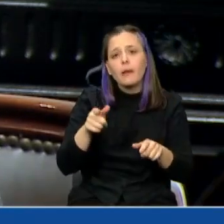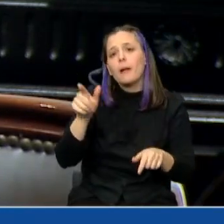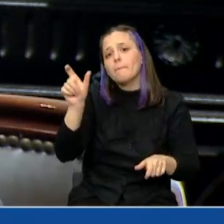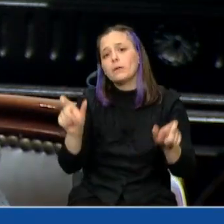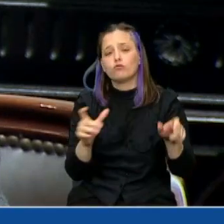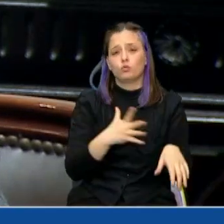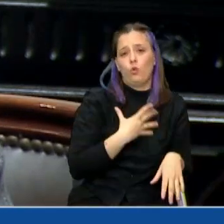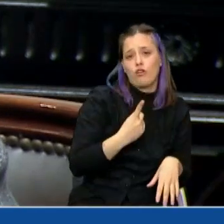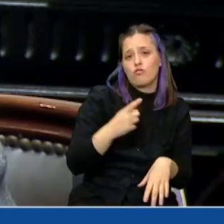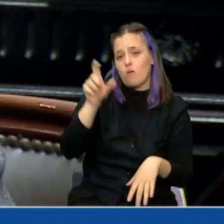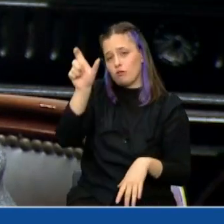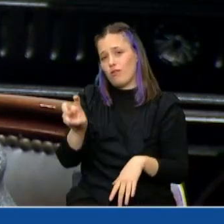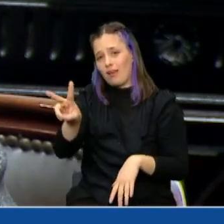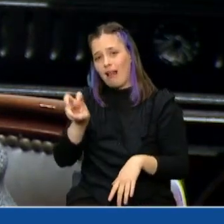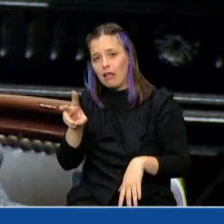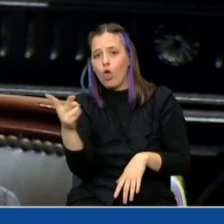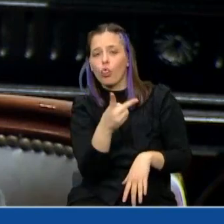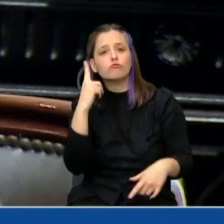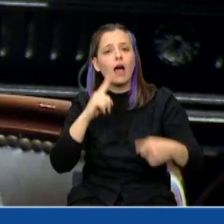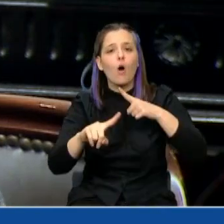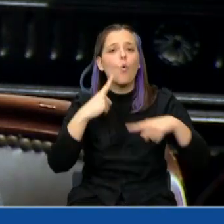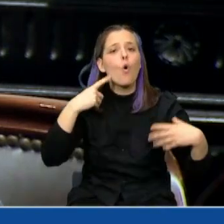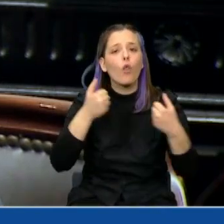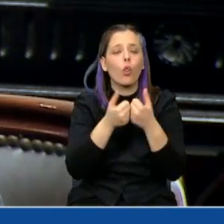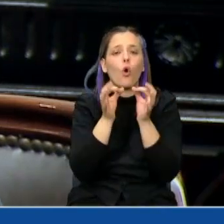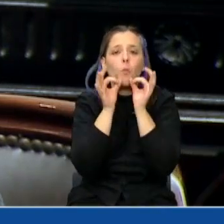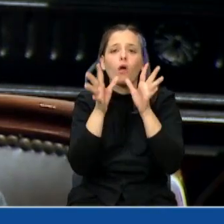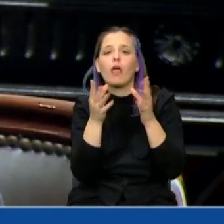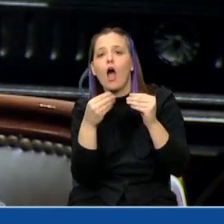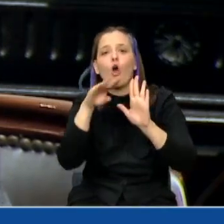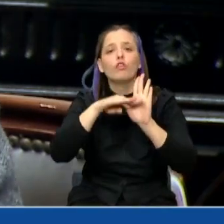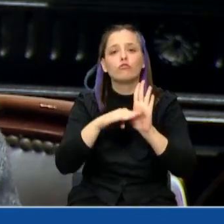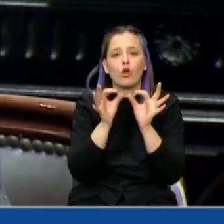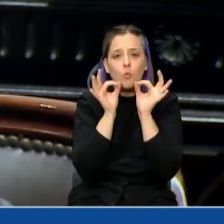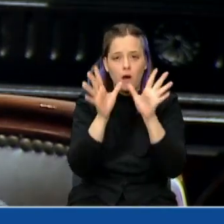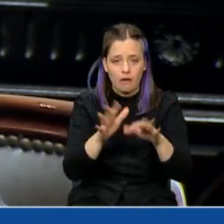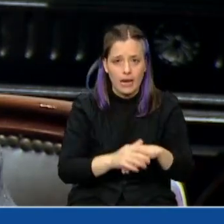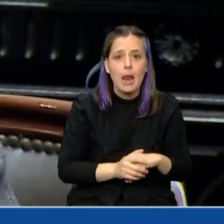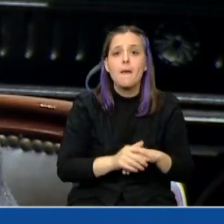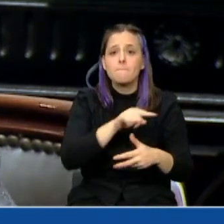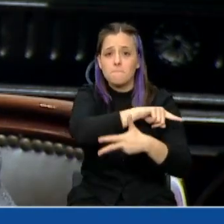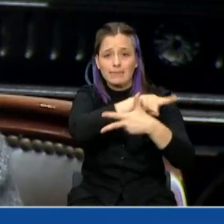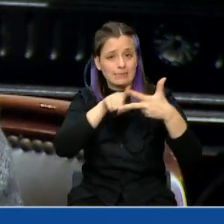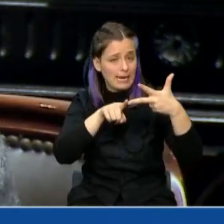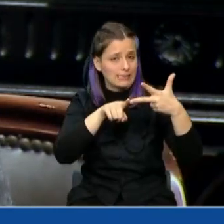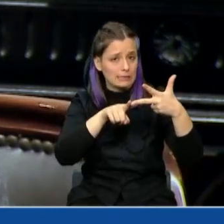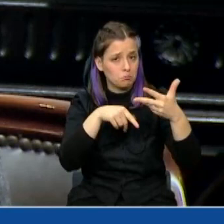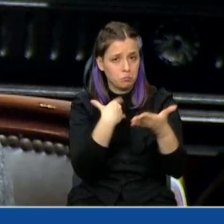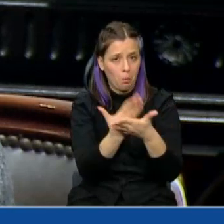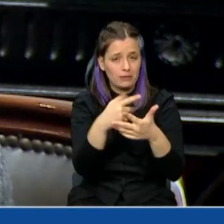índice utilizar o qué combinación de índices utilizar. Realmente creemos que con estas 3 modificaciones es